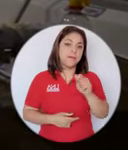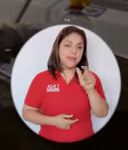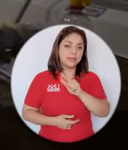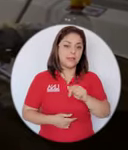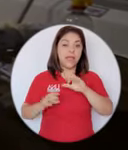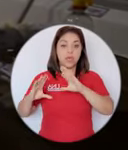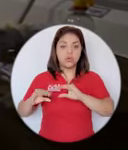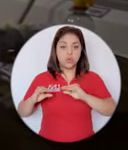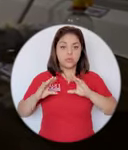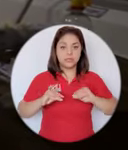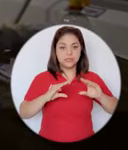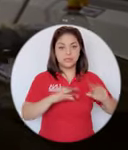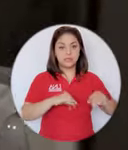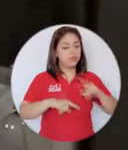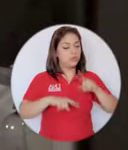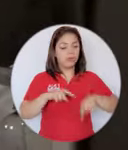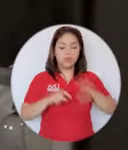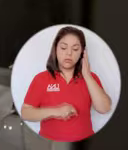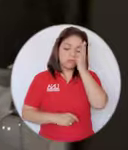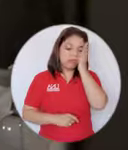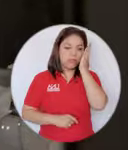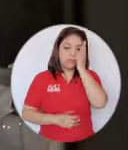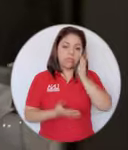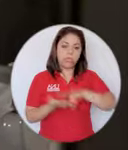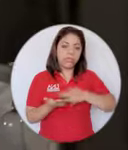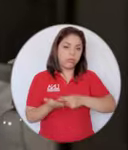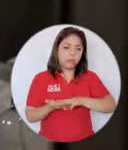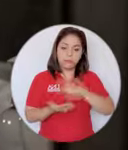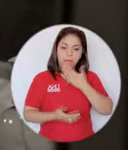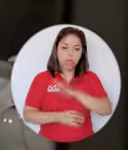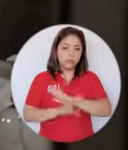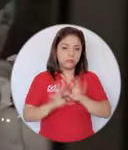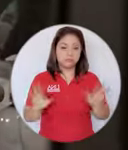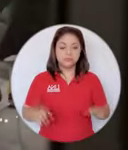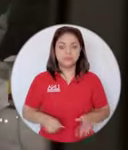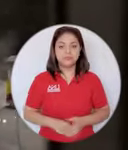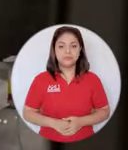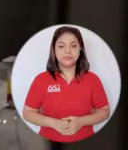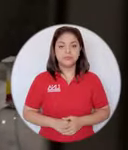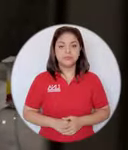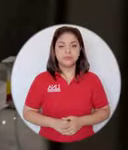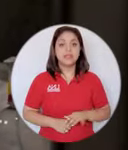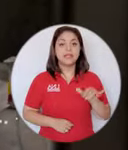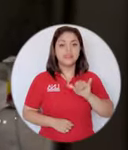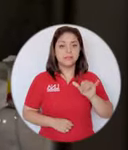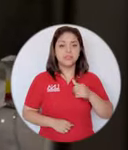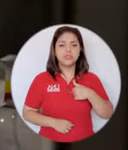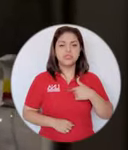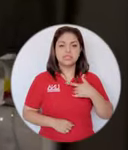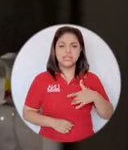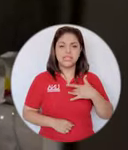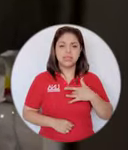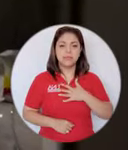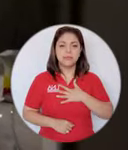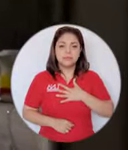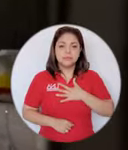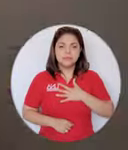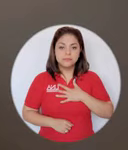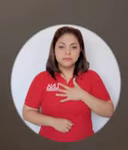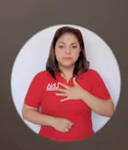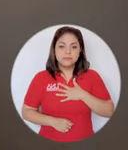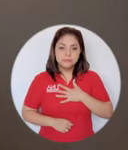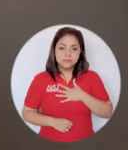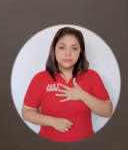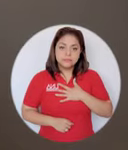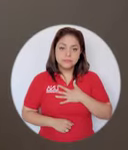meses durante la noche y pues no me permitía un sueño de calidad. Por otra parte, la agitación